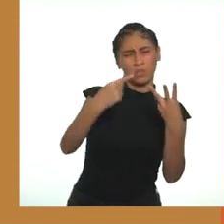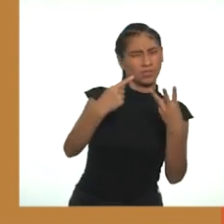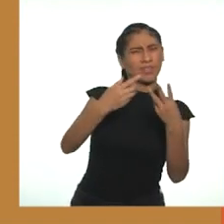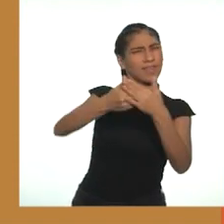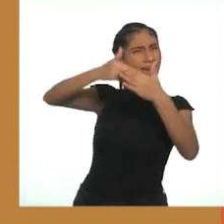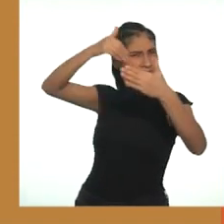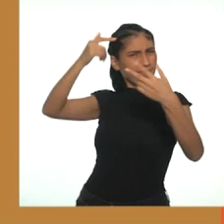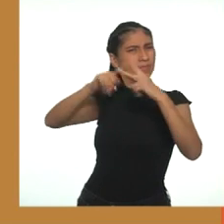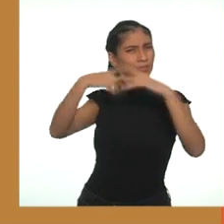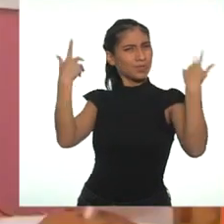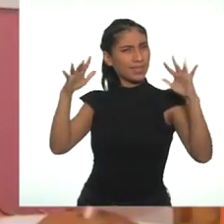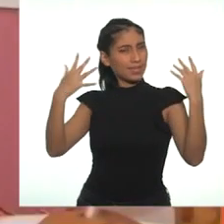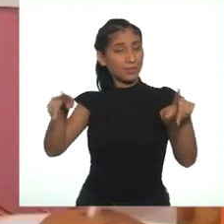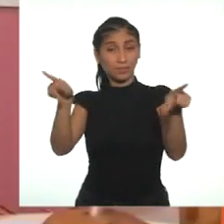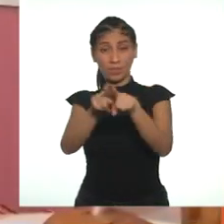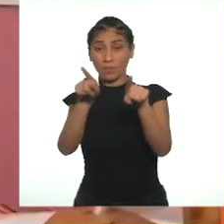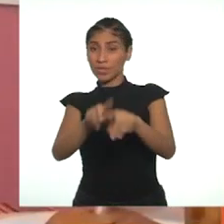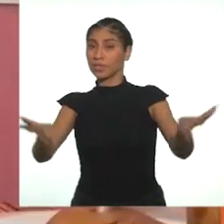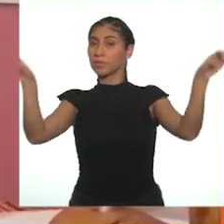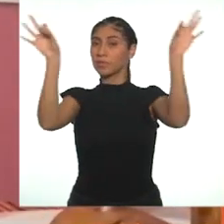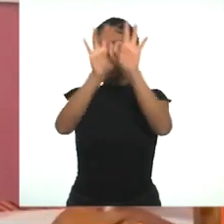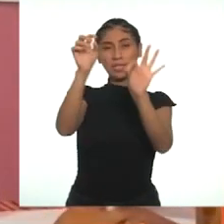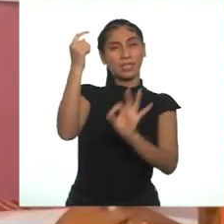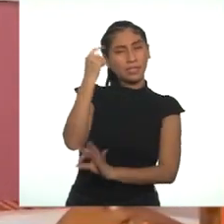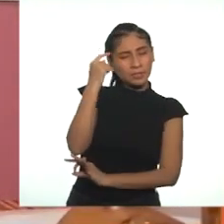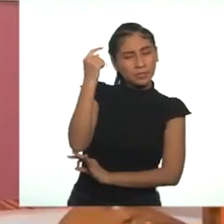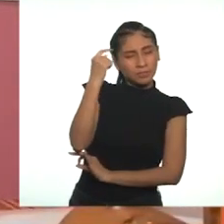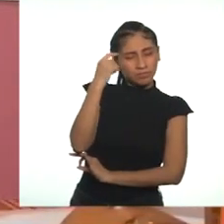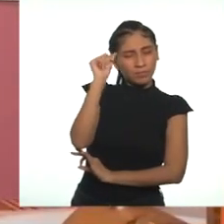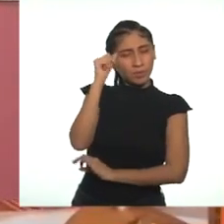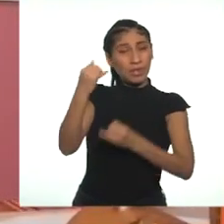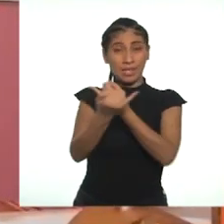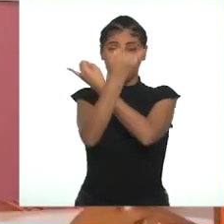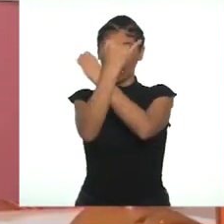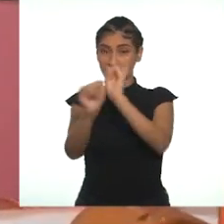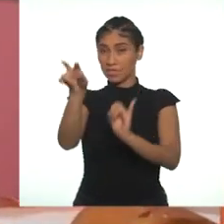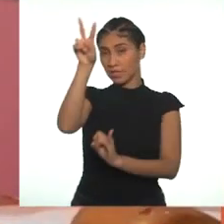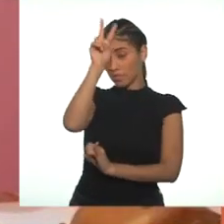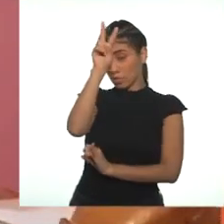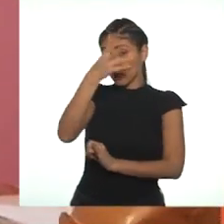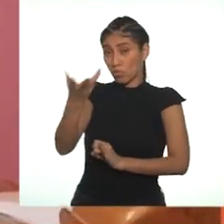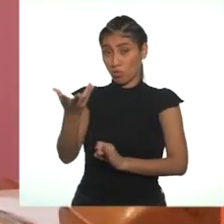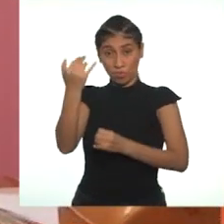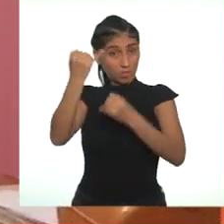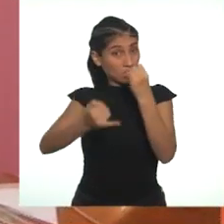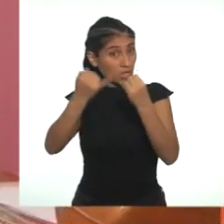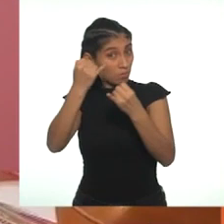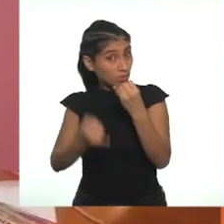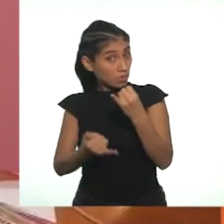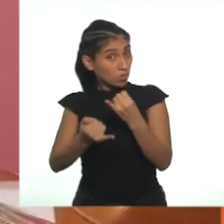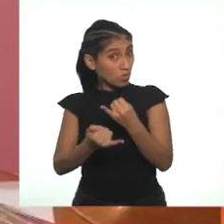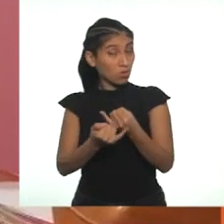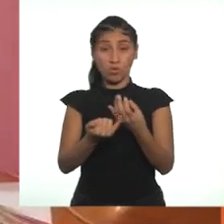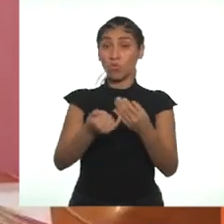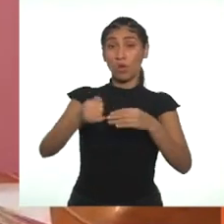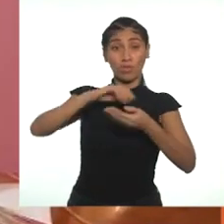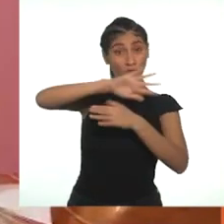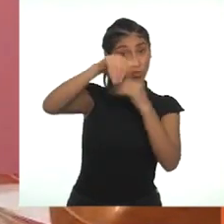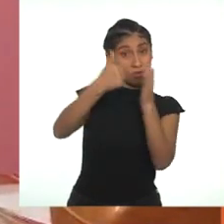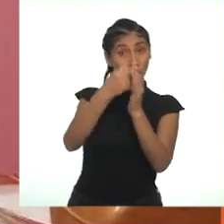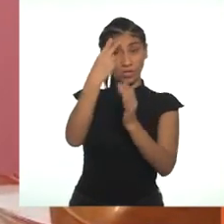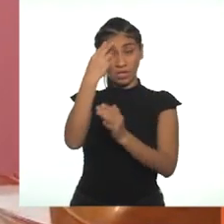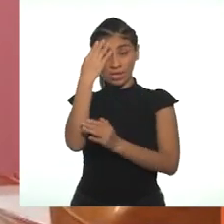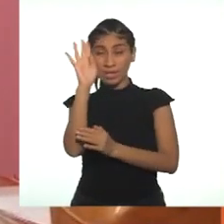inició mucho antes. También es importante recordar que la independencia del Perú no se terminó de concretar el día en que